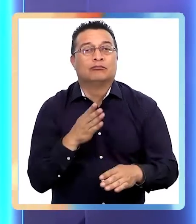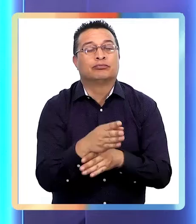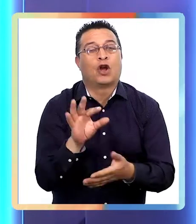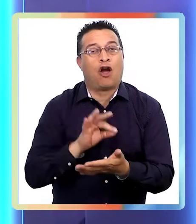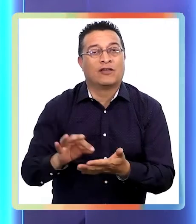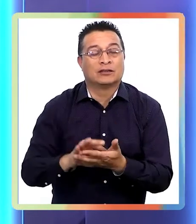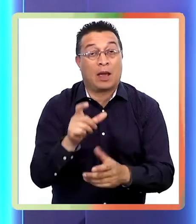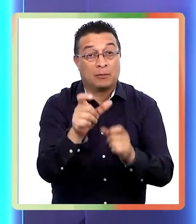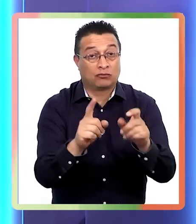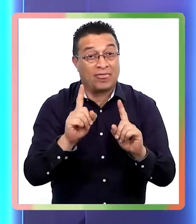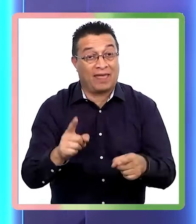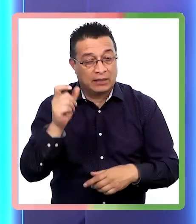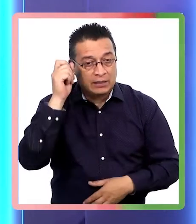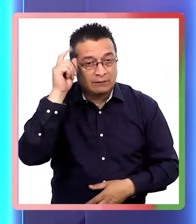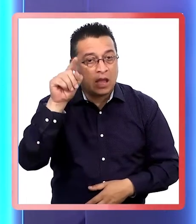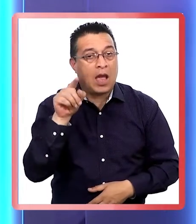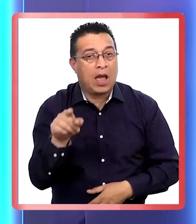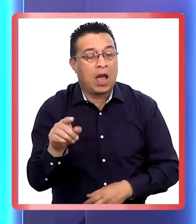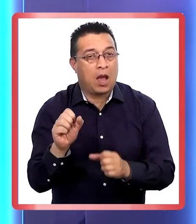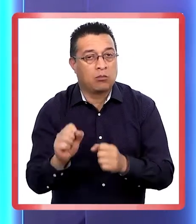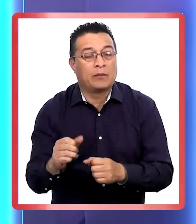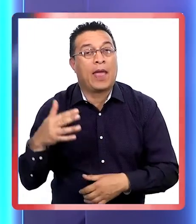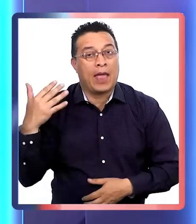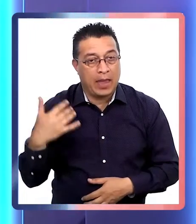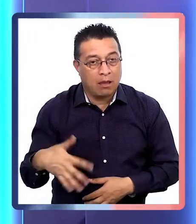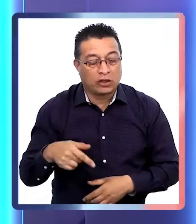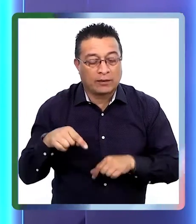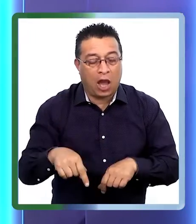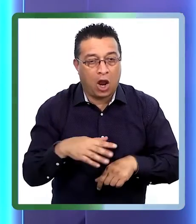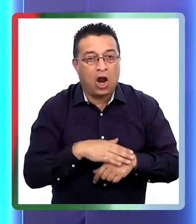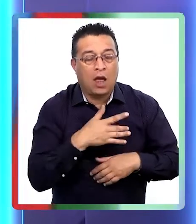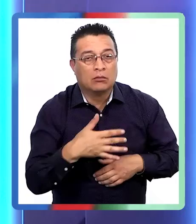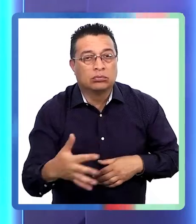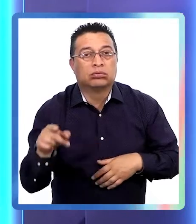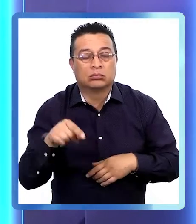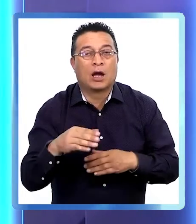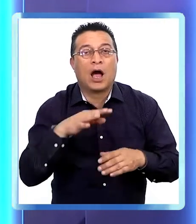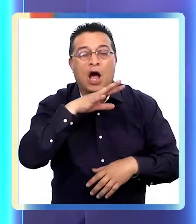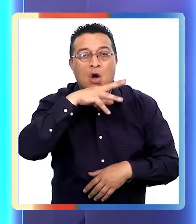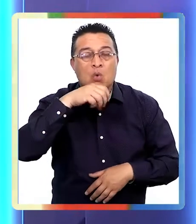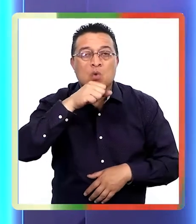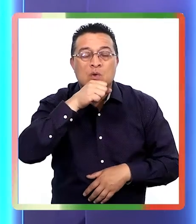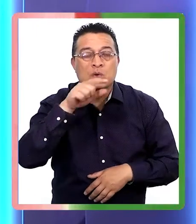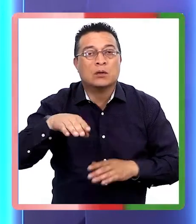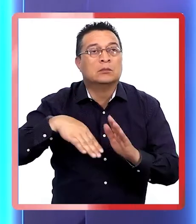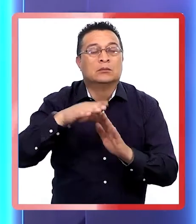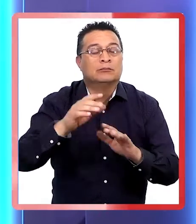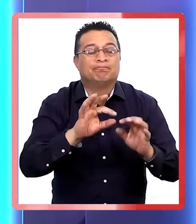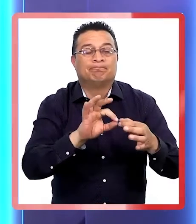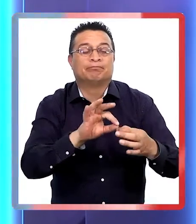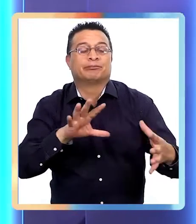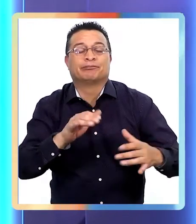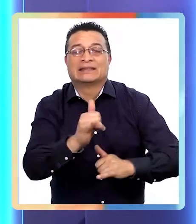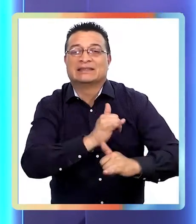a las oficinas, pero la gente tiene que saber que también está ese canal, que es muy importante en los tiempos que corren, como yo decía, de desconexión de los adultos mayores con este